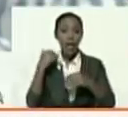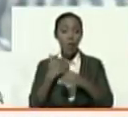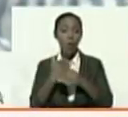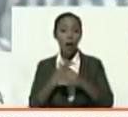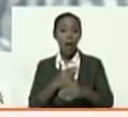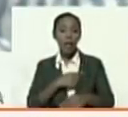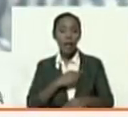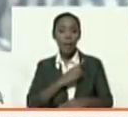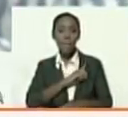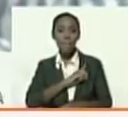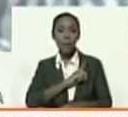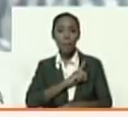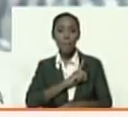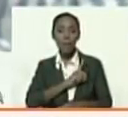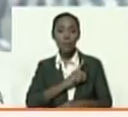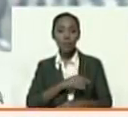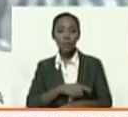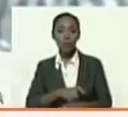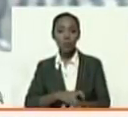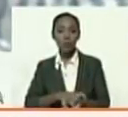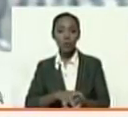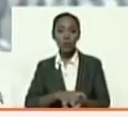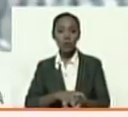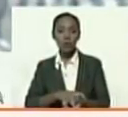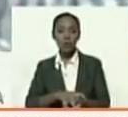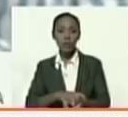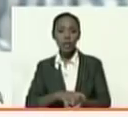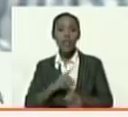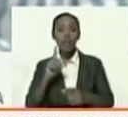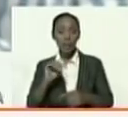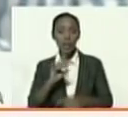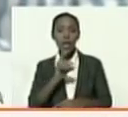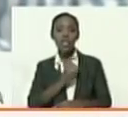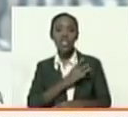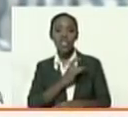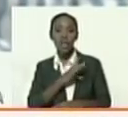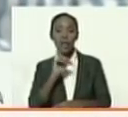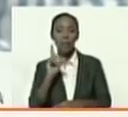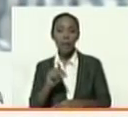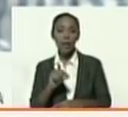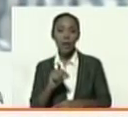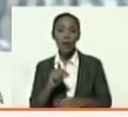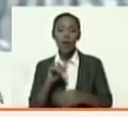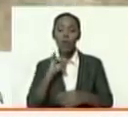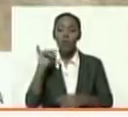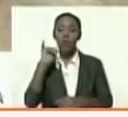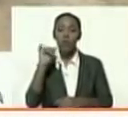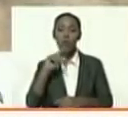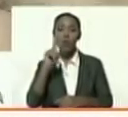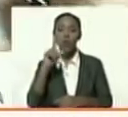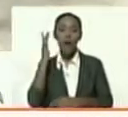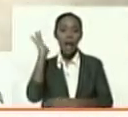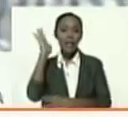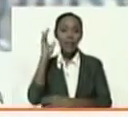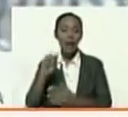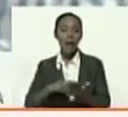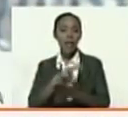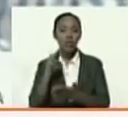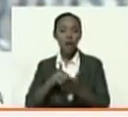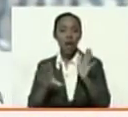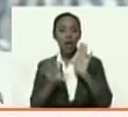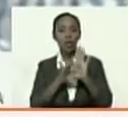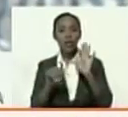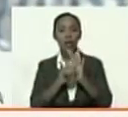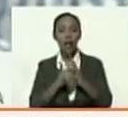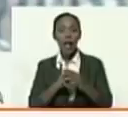hoy están equivocados, están latente en Chile. Ya anunciaron que iban a hacer en Chile una Asamblea Nacional Constituyente, y si tratan